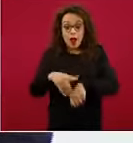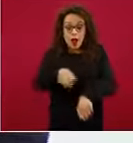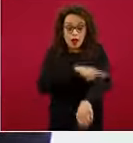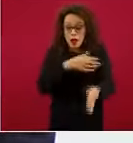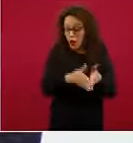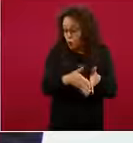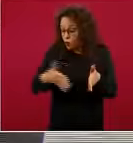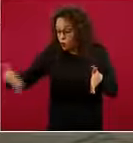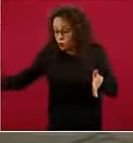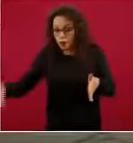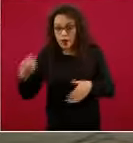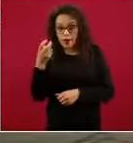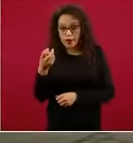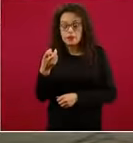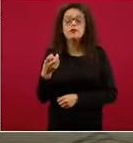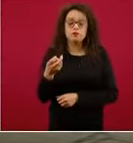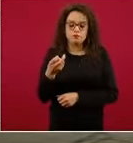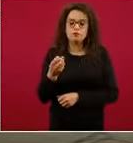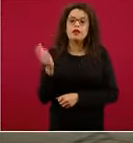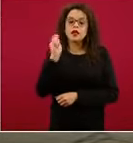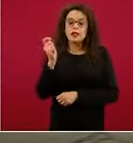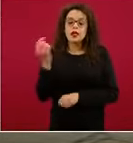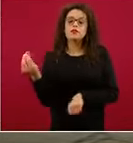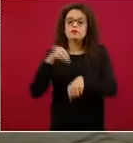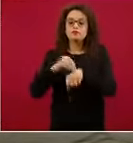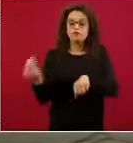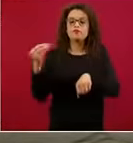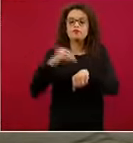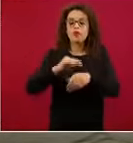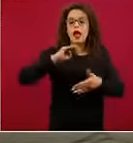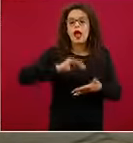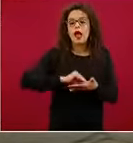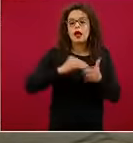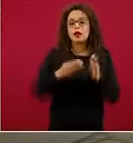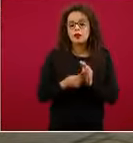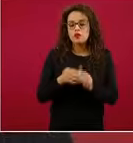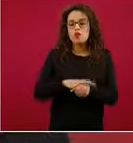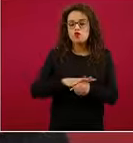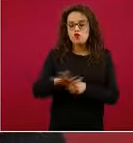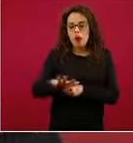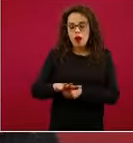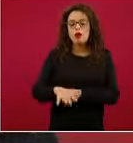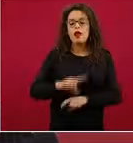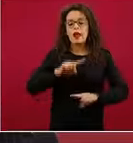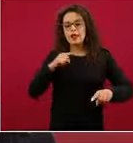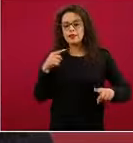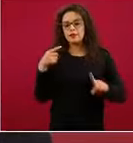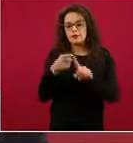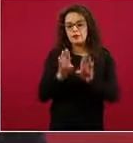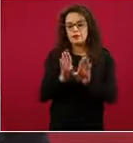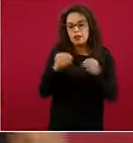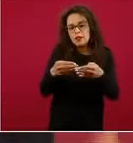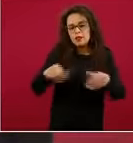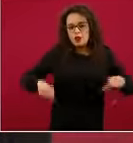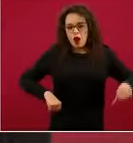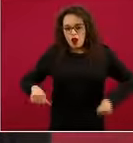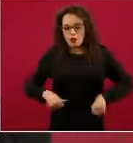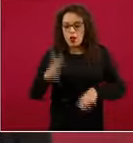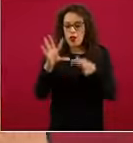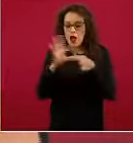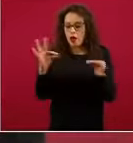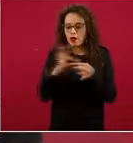a posicionar los elementos de la estrategia en actividades específicas, ya las estamos comentando, que en su momento